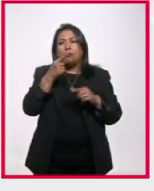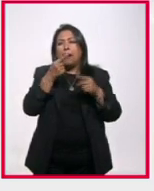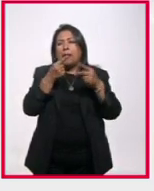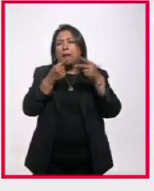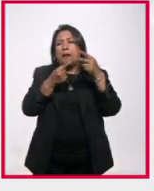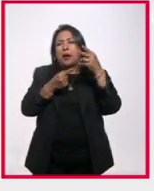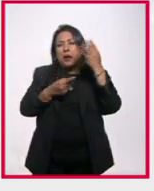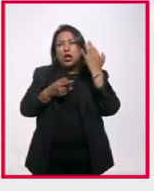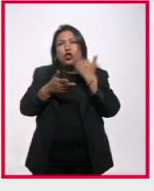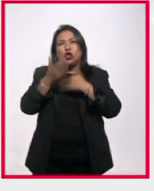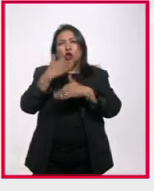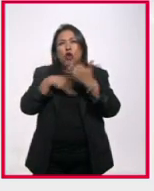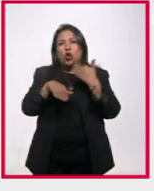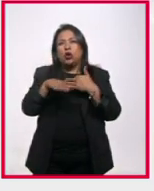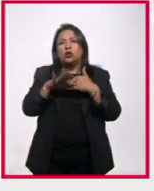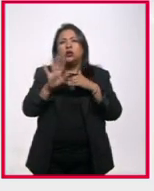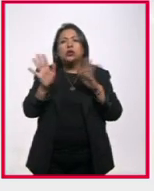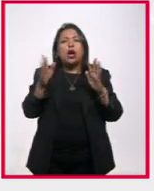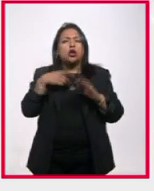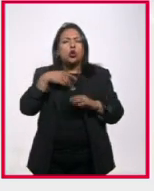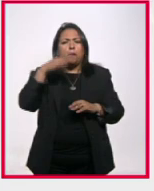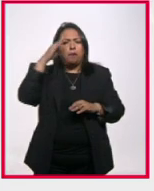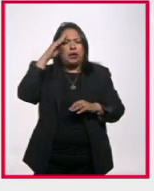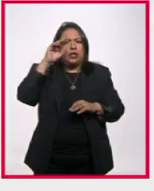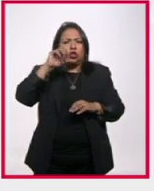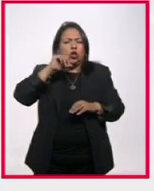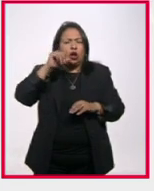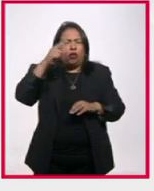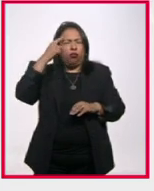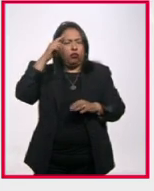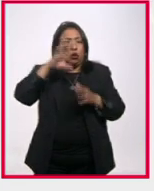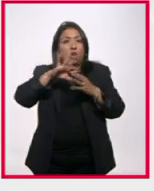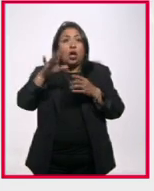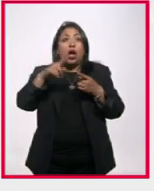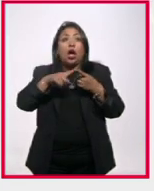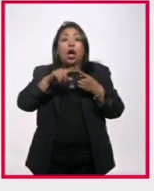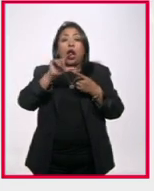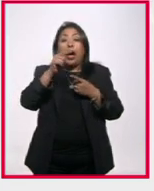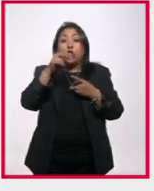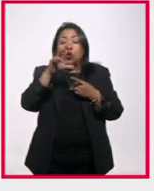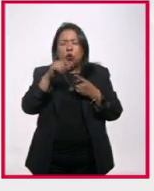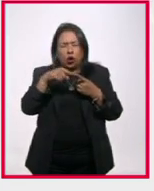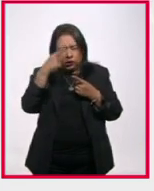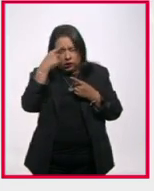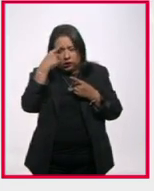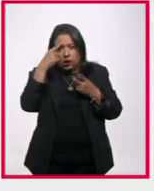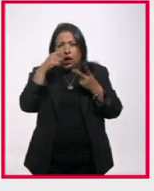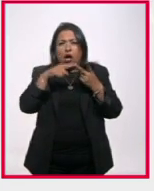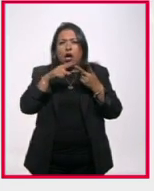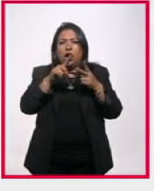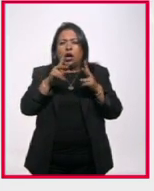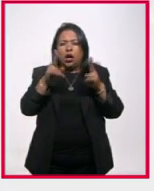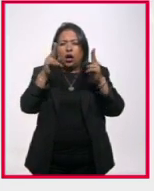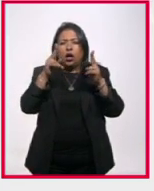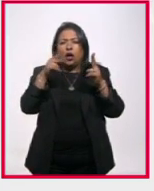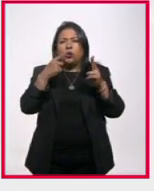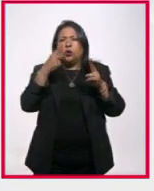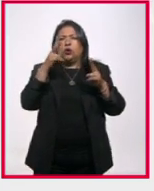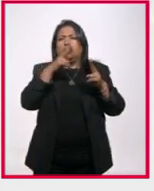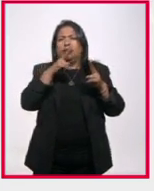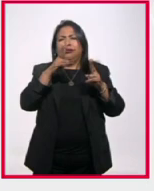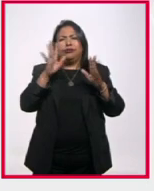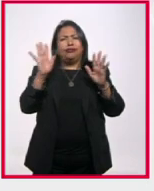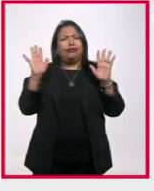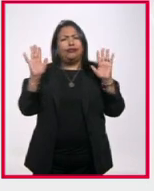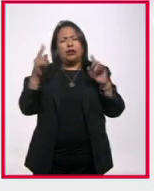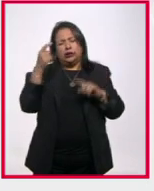cosas se dejan de pensar, en que ahí viene el agudo, en que esta frase tengo que estarla pensando y tengo que respirar, y, o sea,